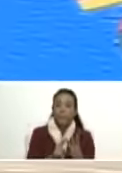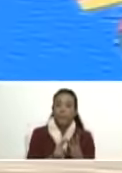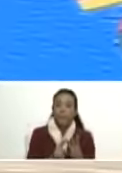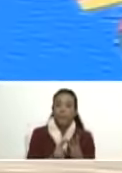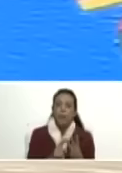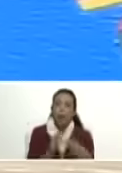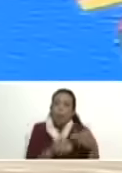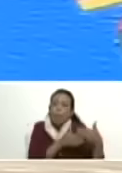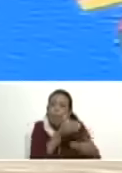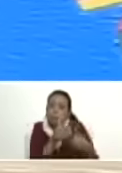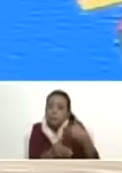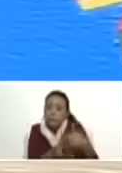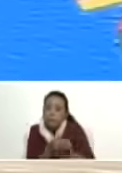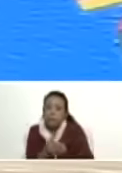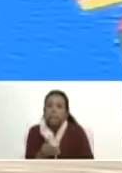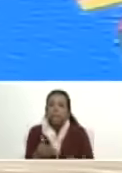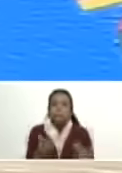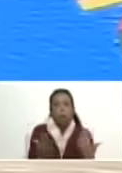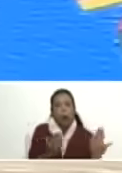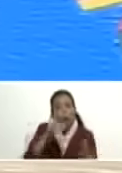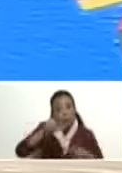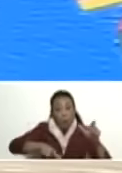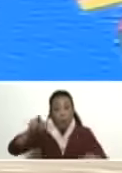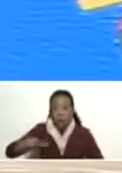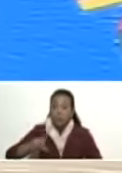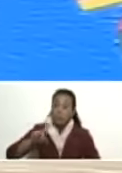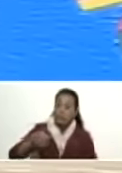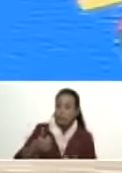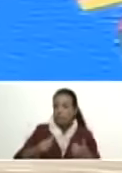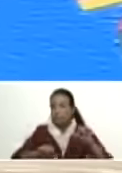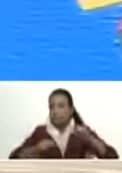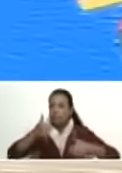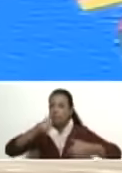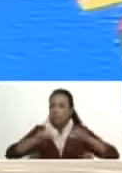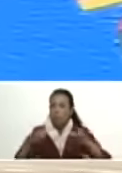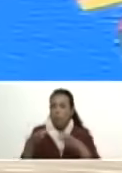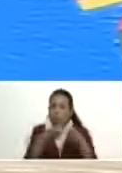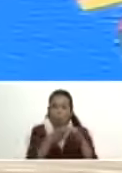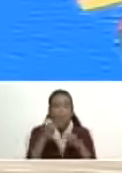en un proceso para algunas personas irregular